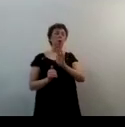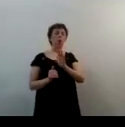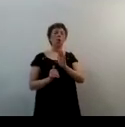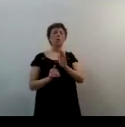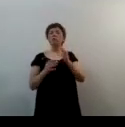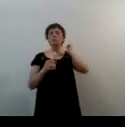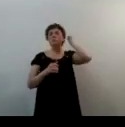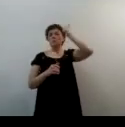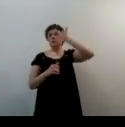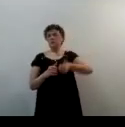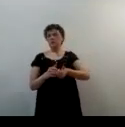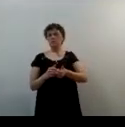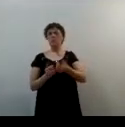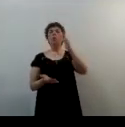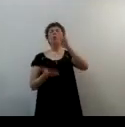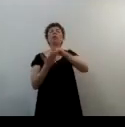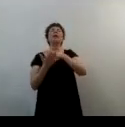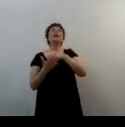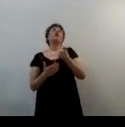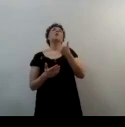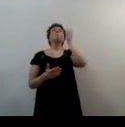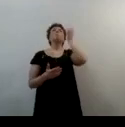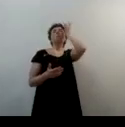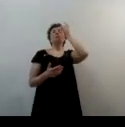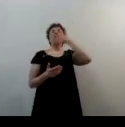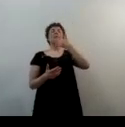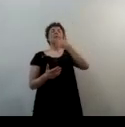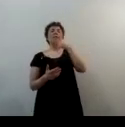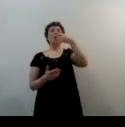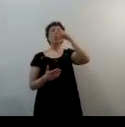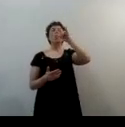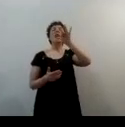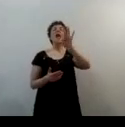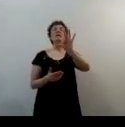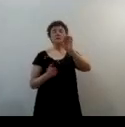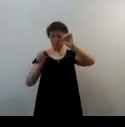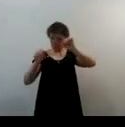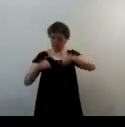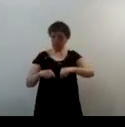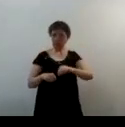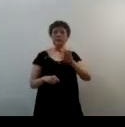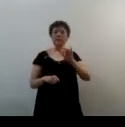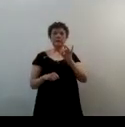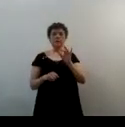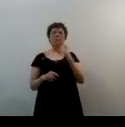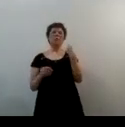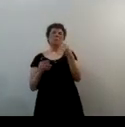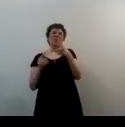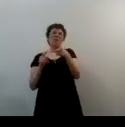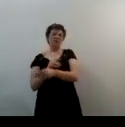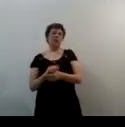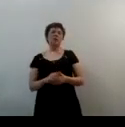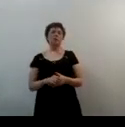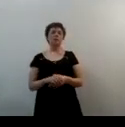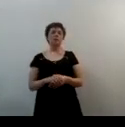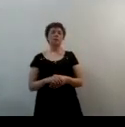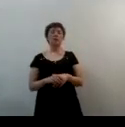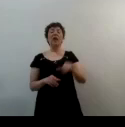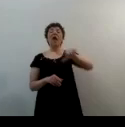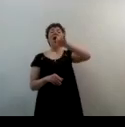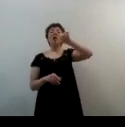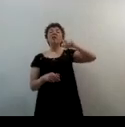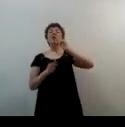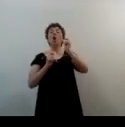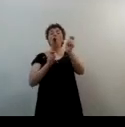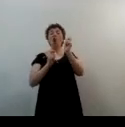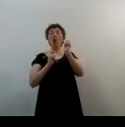que si algún día te quieres dar un capricho porque te gustan esas gulas, pues oye, adelante. Pero mejor evitarlo. Y el aceite de oliva es